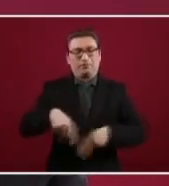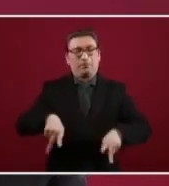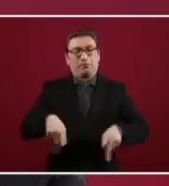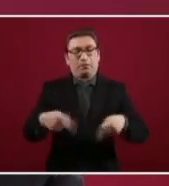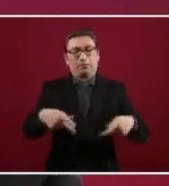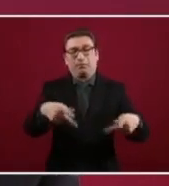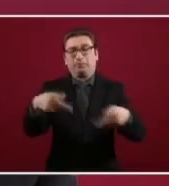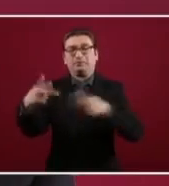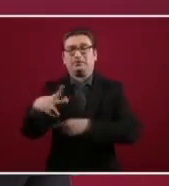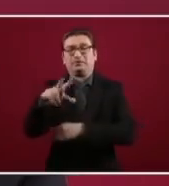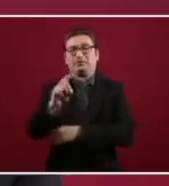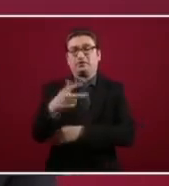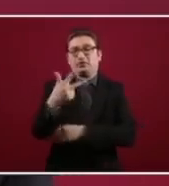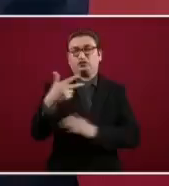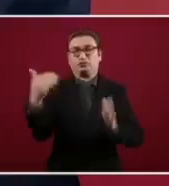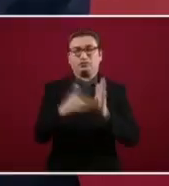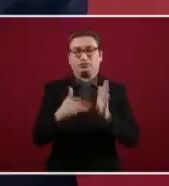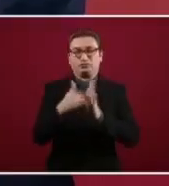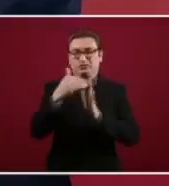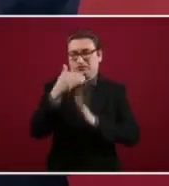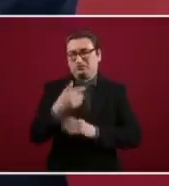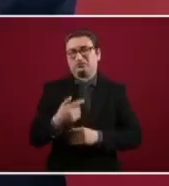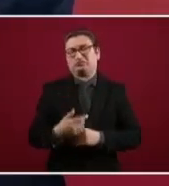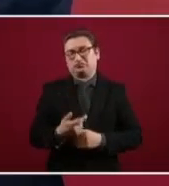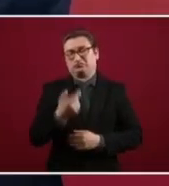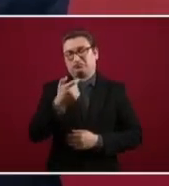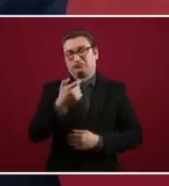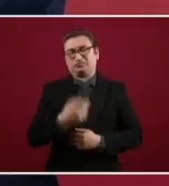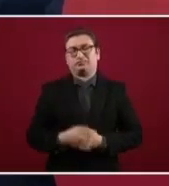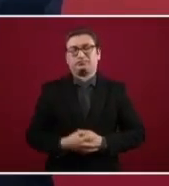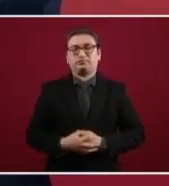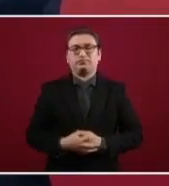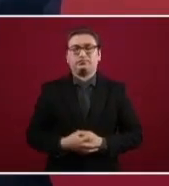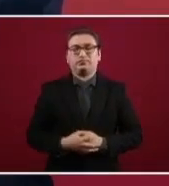por 38 mil millones de pesos